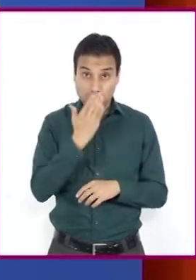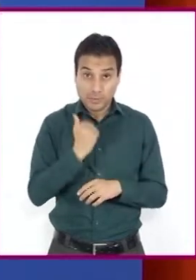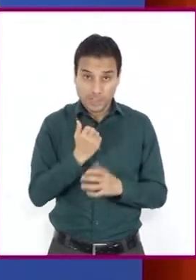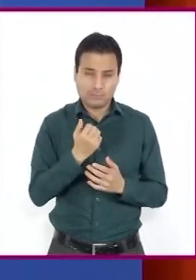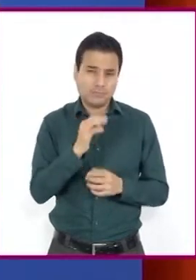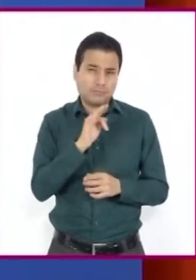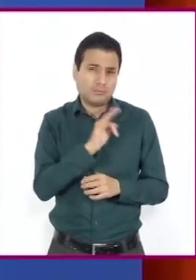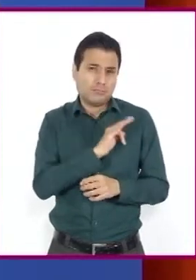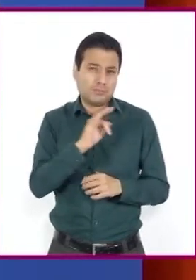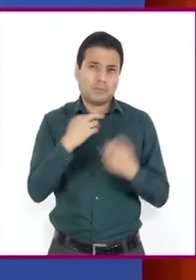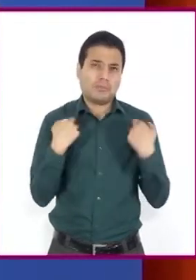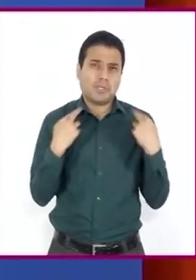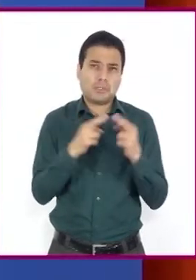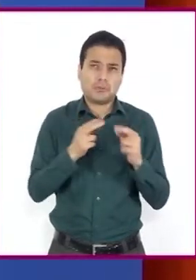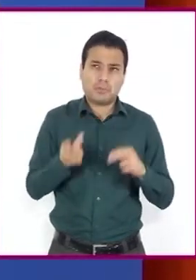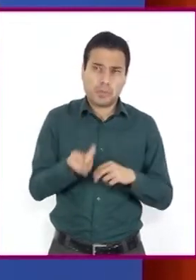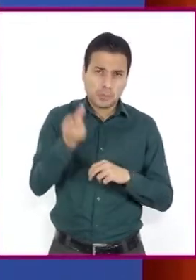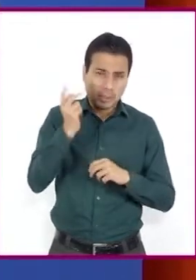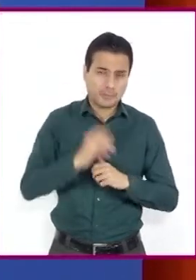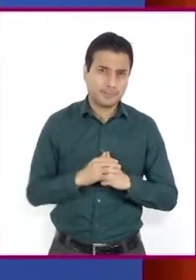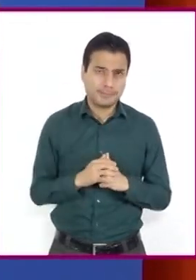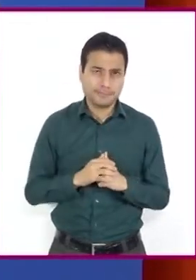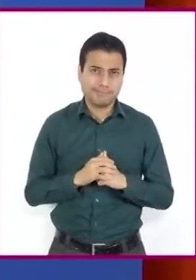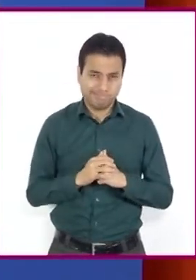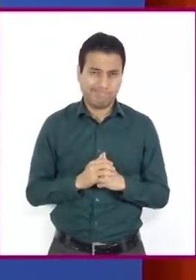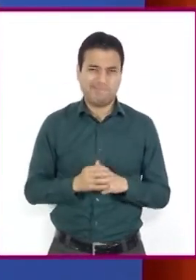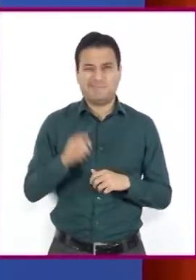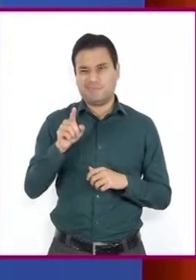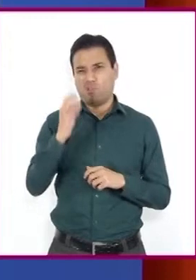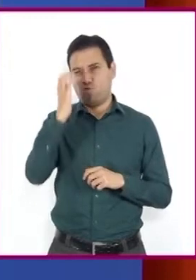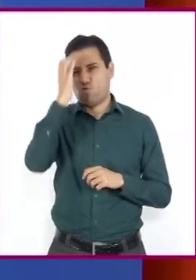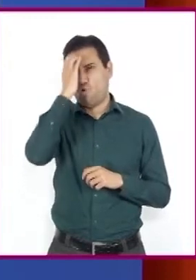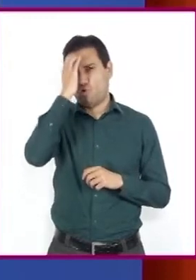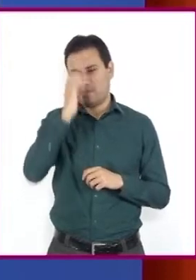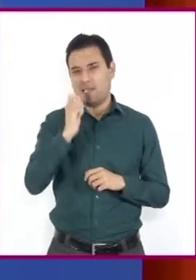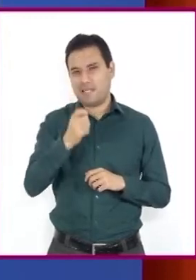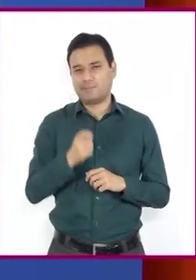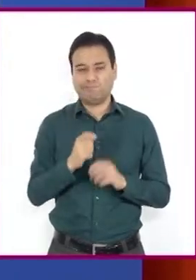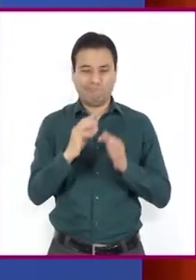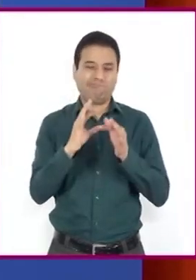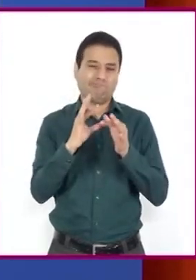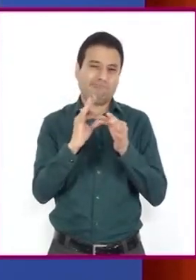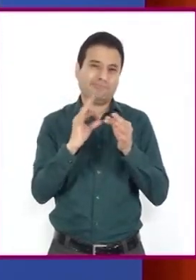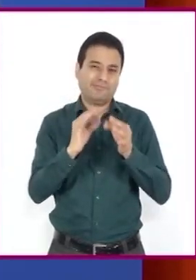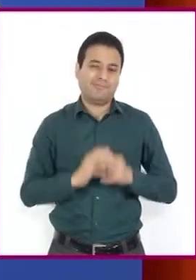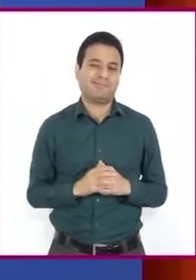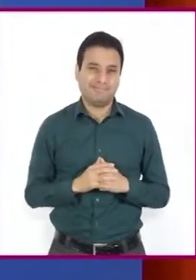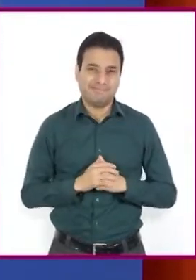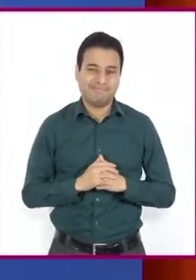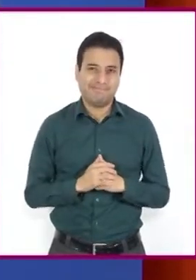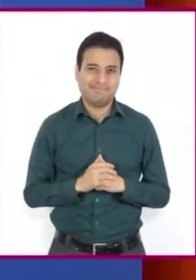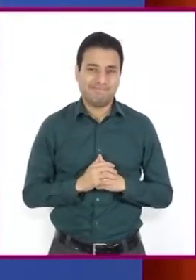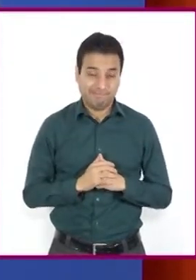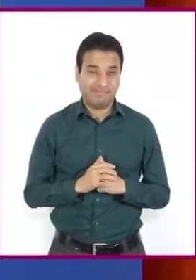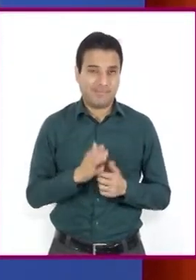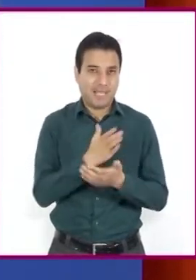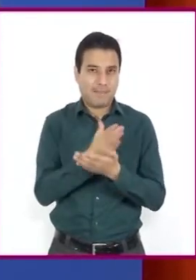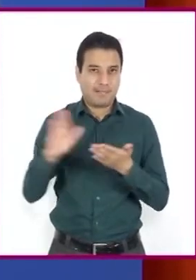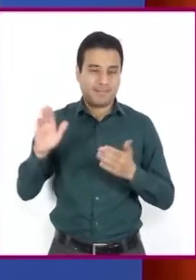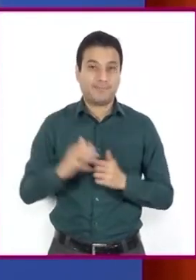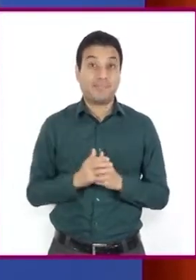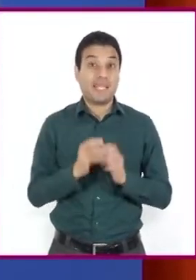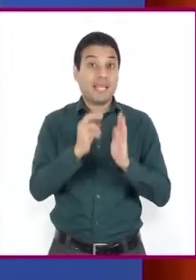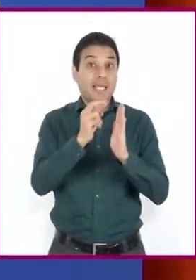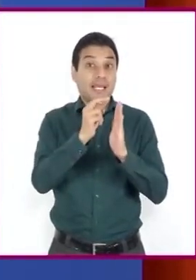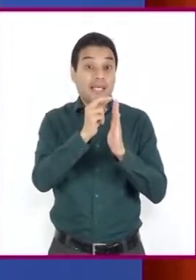consulten con su maestra o maestro, quién mejor que ellos, para ayudarlos con sus conocimientos. Por otro lado, las reglas son